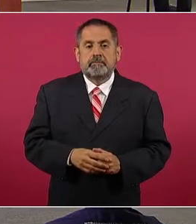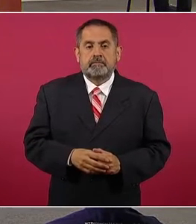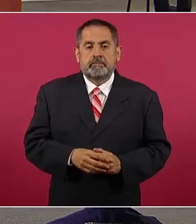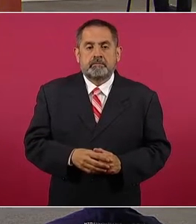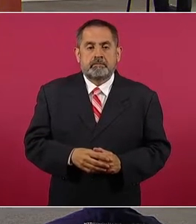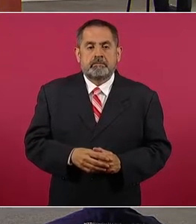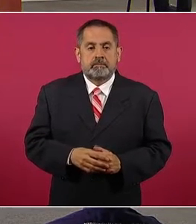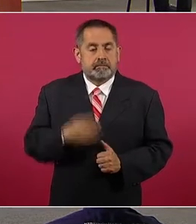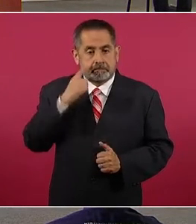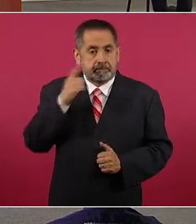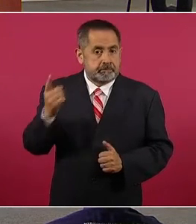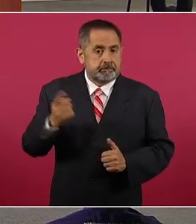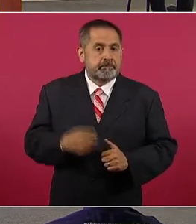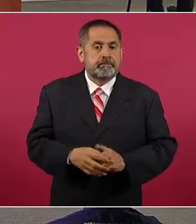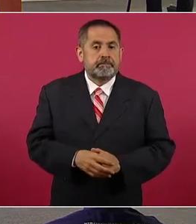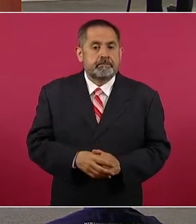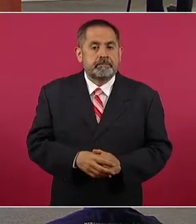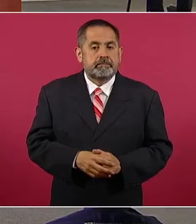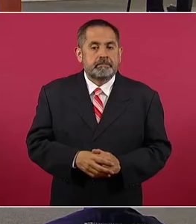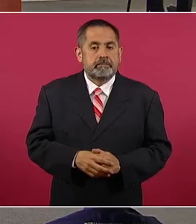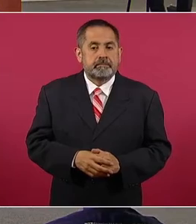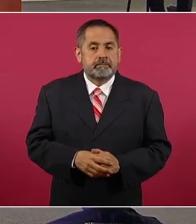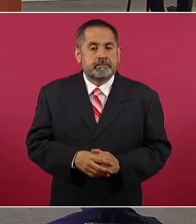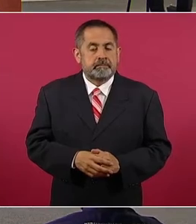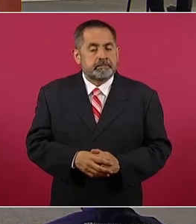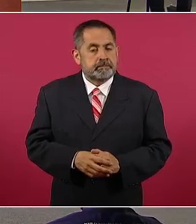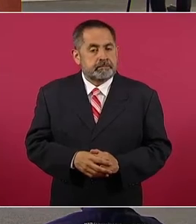Y vean, para no